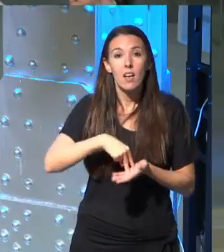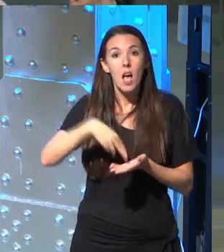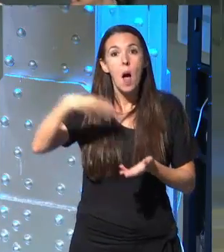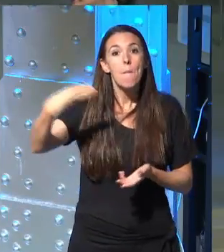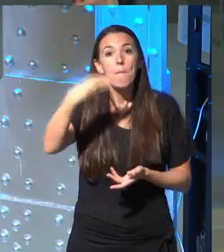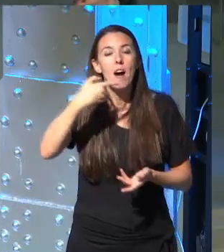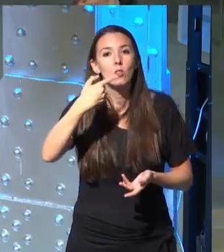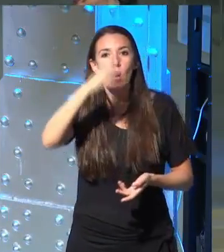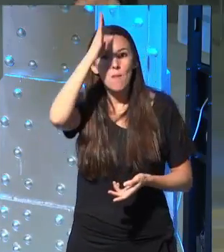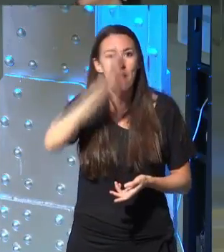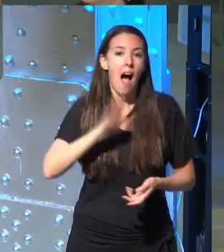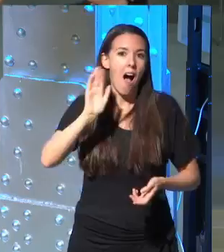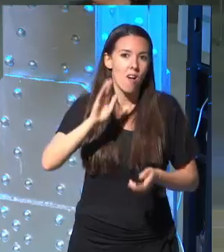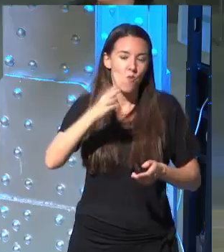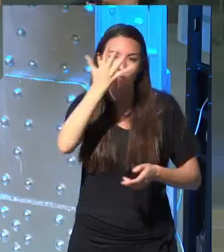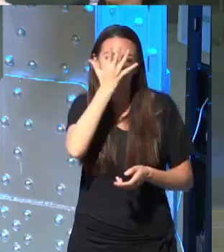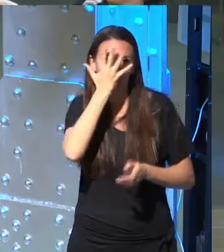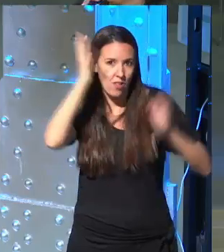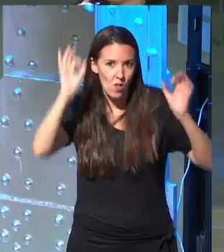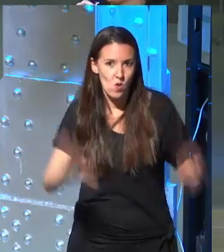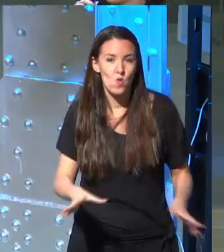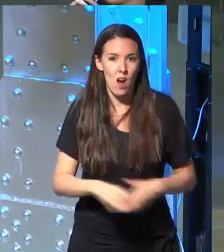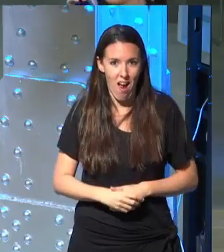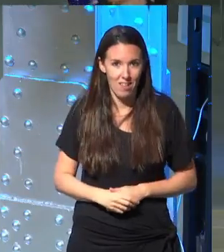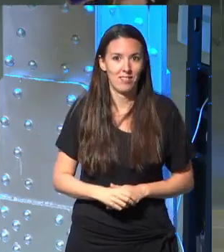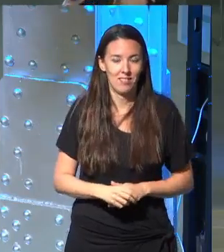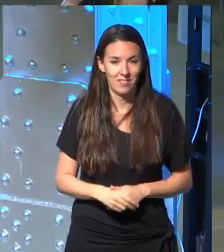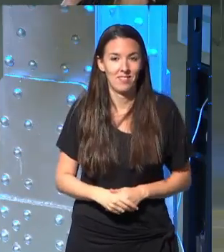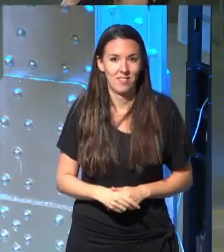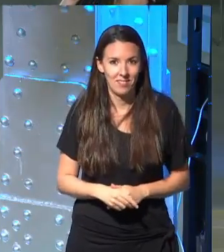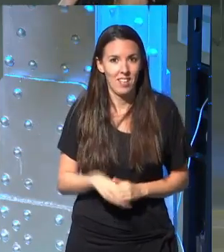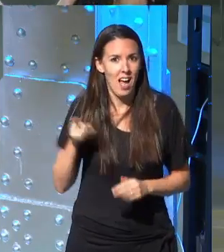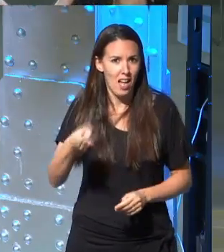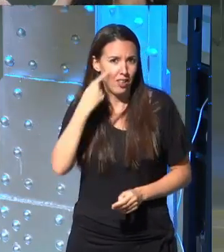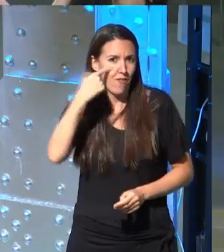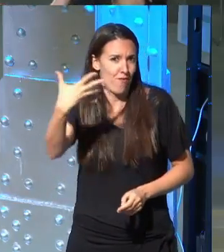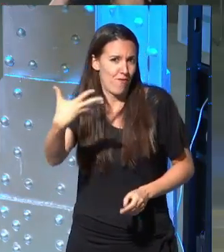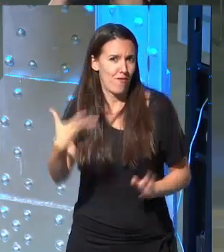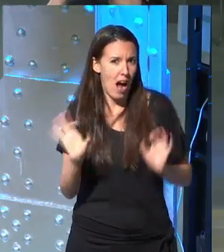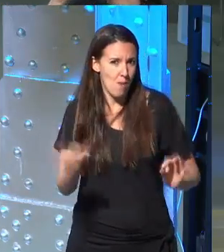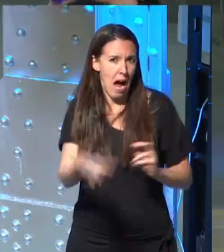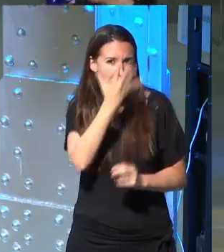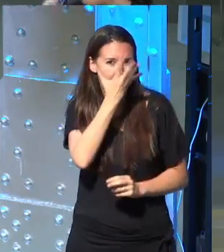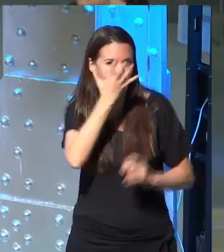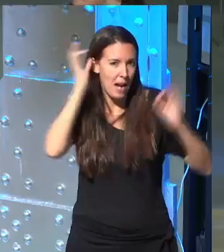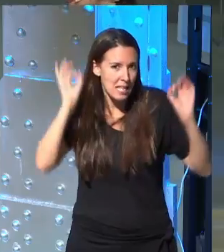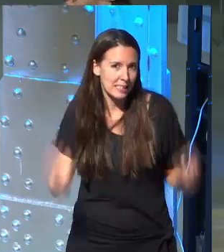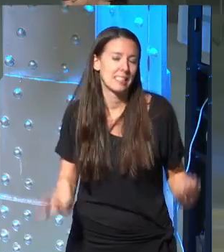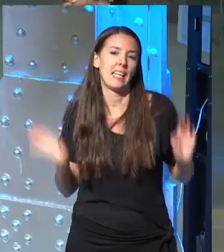Bartual va disfrazado de Manuel Bartual. Sí. Ha venido... Esto es lo que lo va a petar este año en carnavales, y ese...